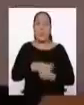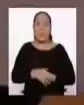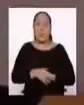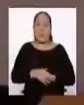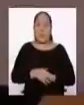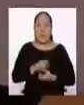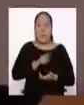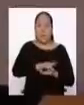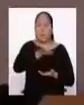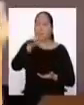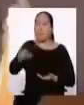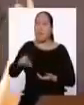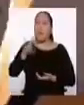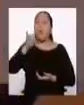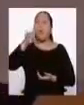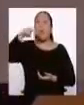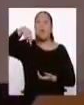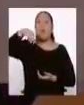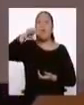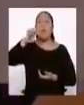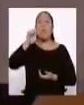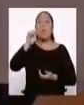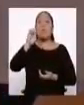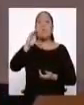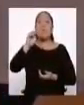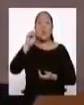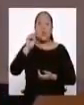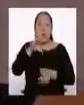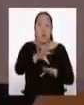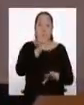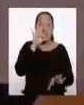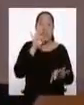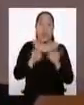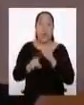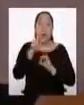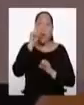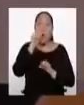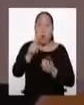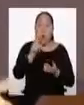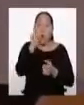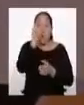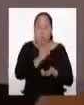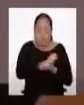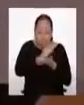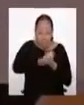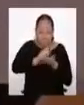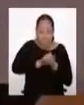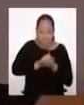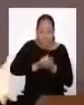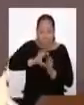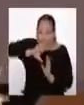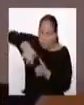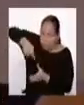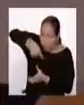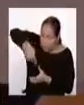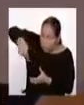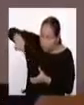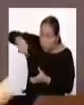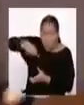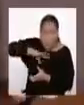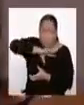UNESCO. ¿Qué hace UNESCO? Una vez al año escoge un compositor entre todos los compositores del mundo. Qué fácil, ¿no? Y decía, es